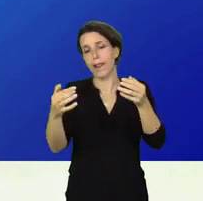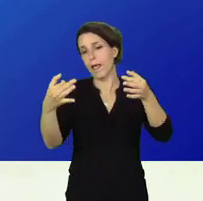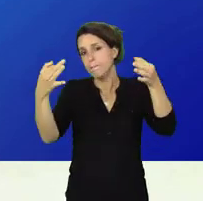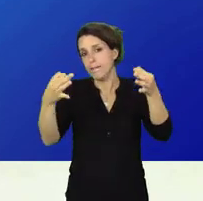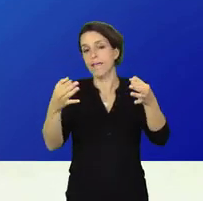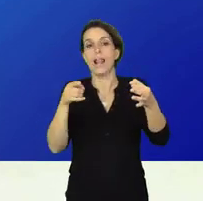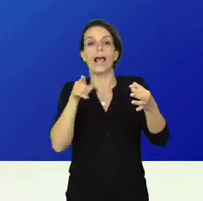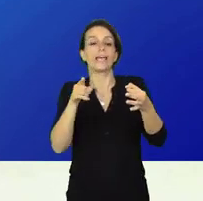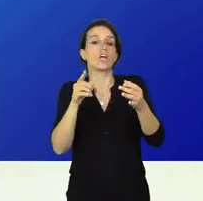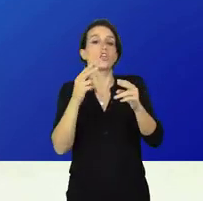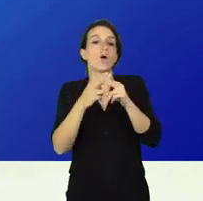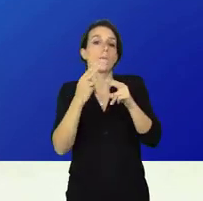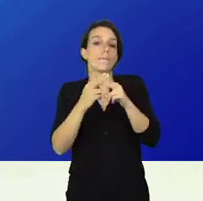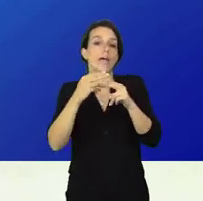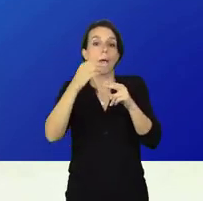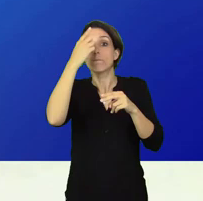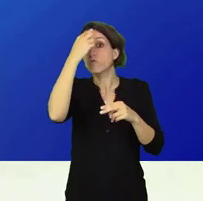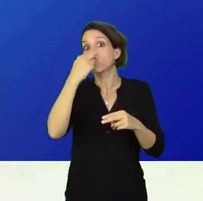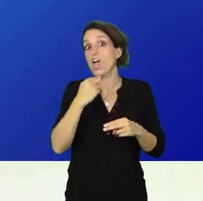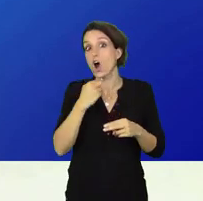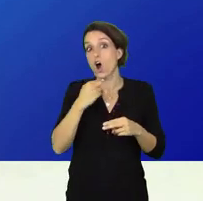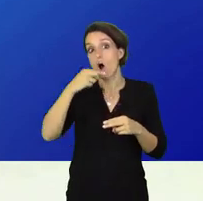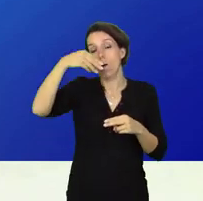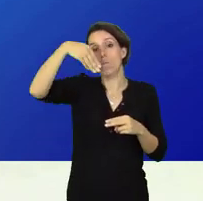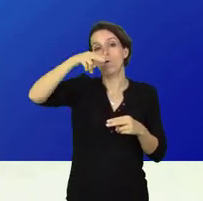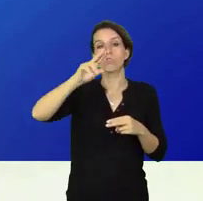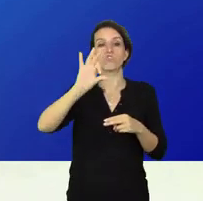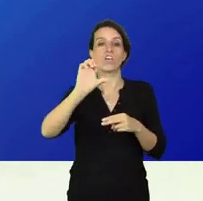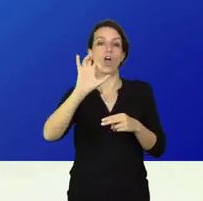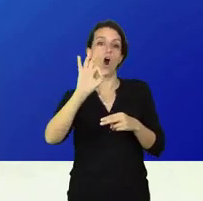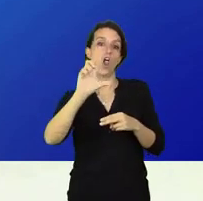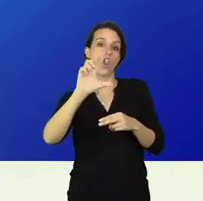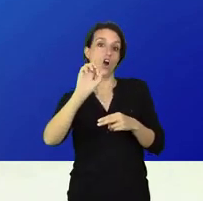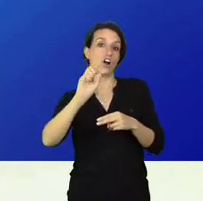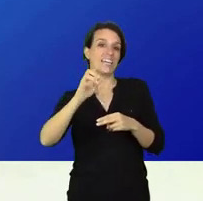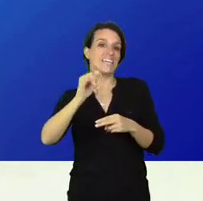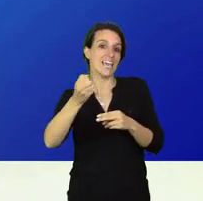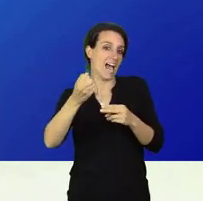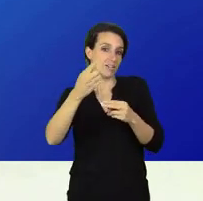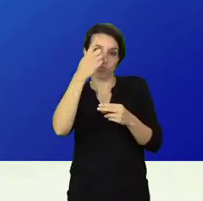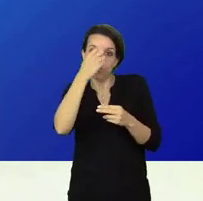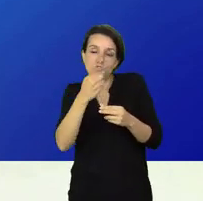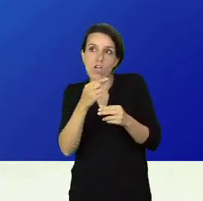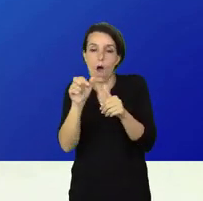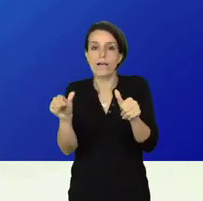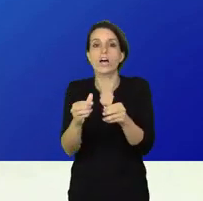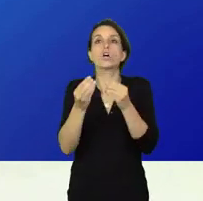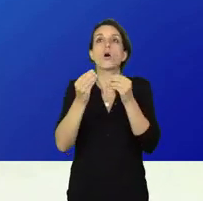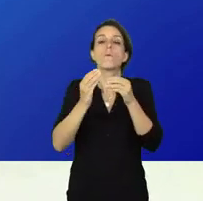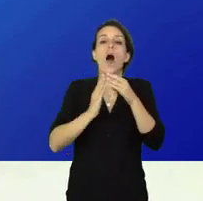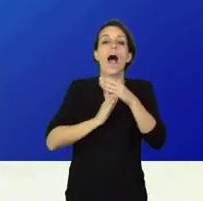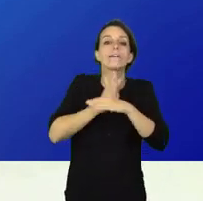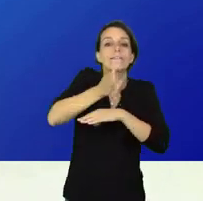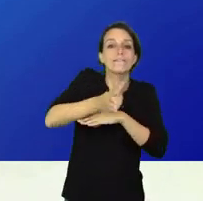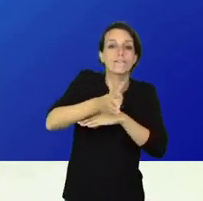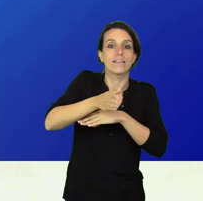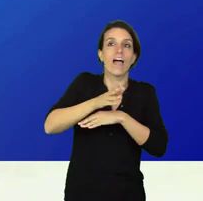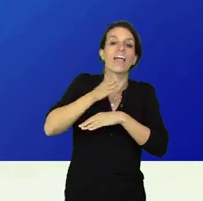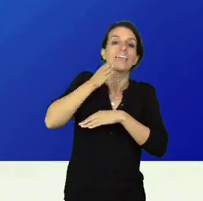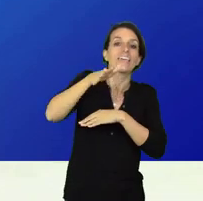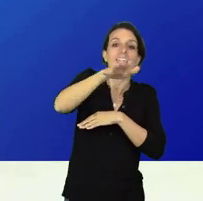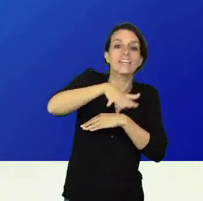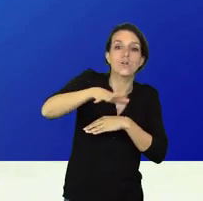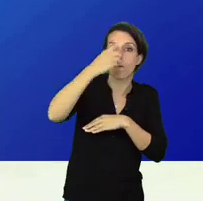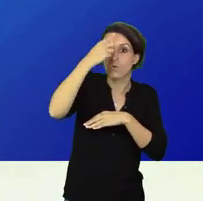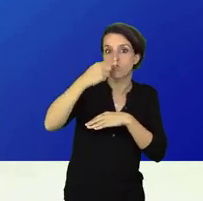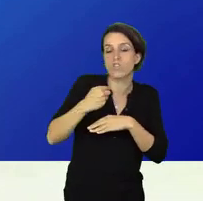una materia relacionada a museología y cómo el museo también puede ser un espacio de inclusión a través de propuestas de accesibilidad